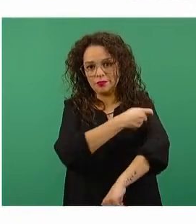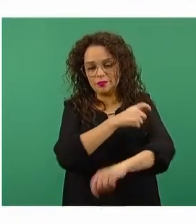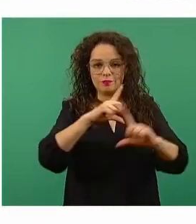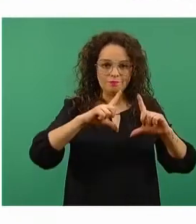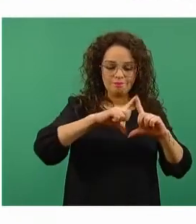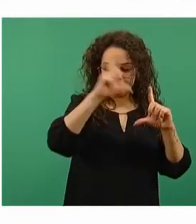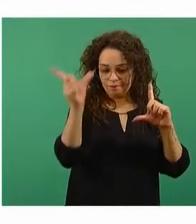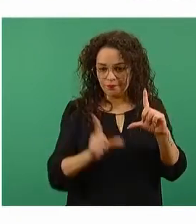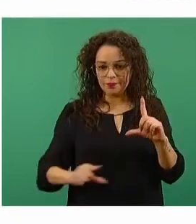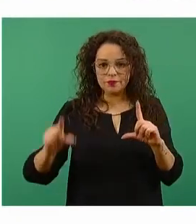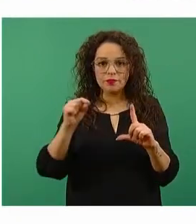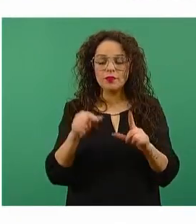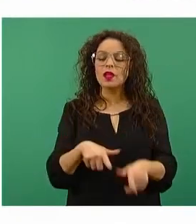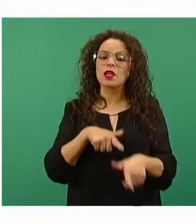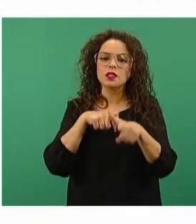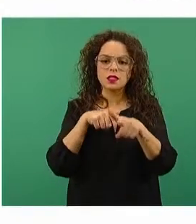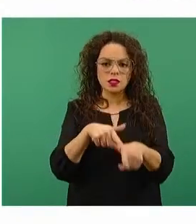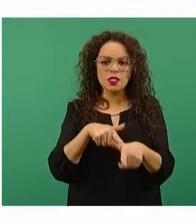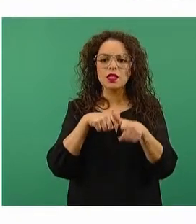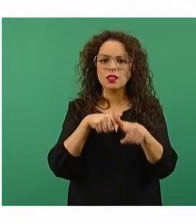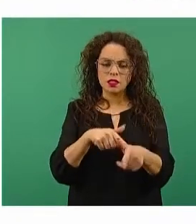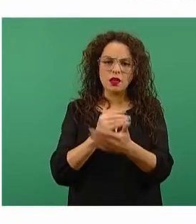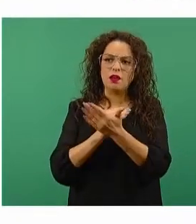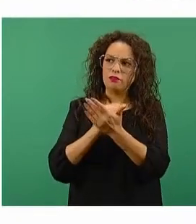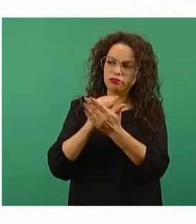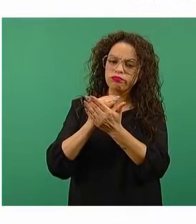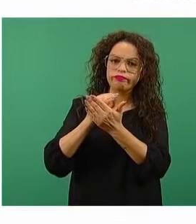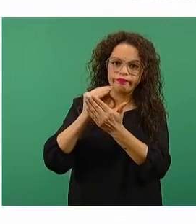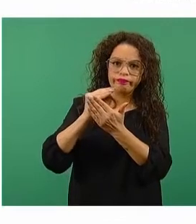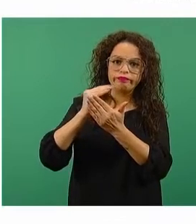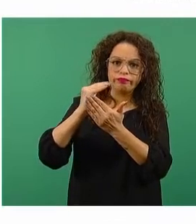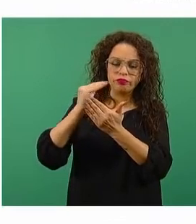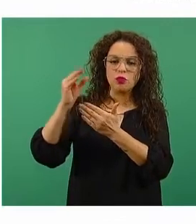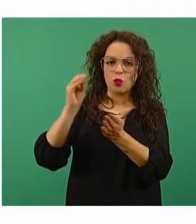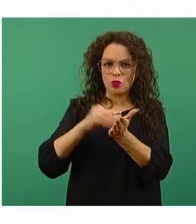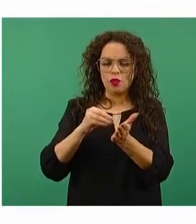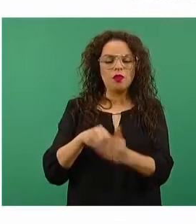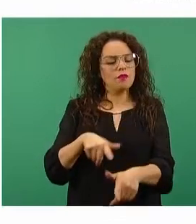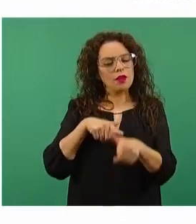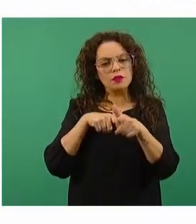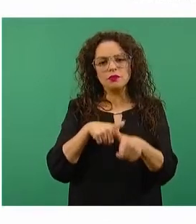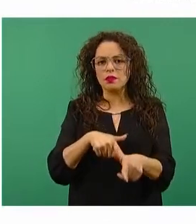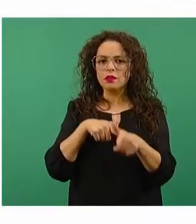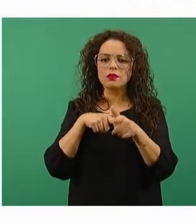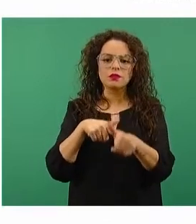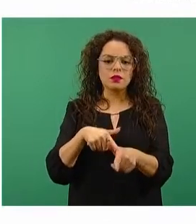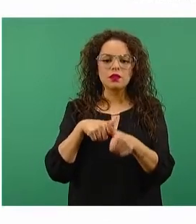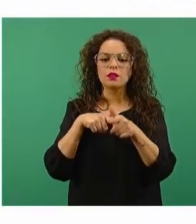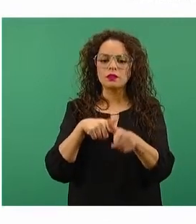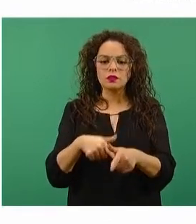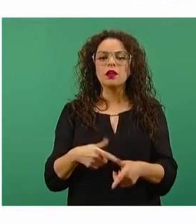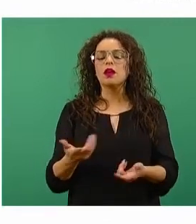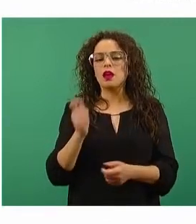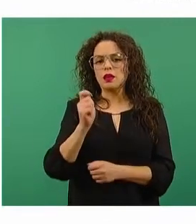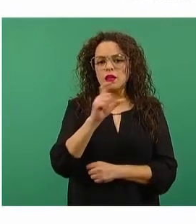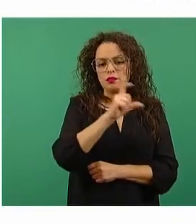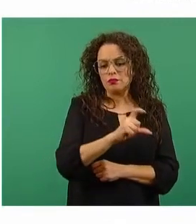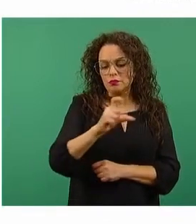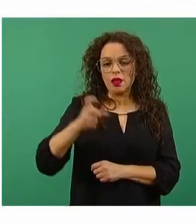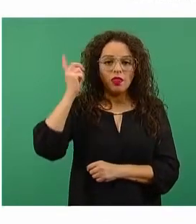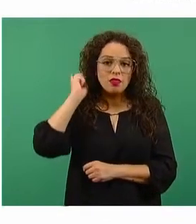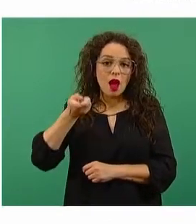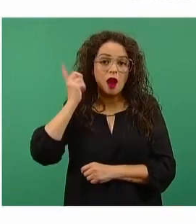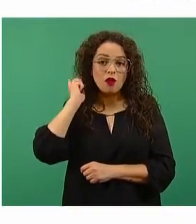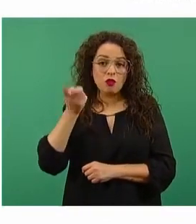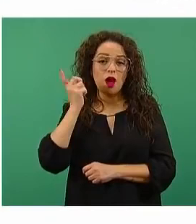Vacunación, continúa con su tendencia ascendente, continúa incrementándose obviamente la cantidad de dosis que día con día